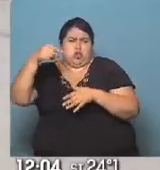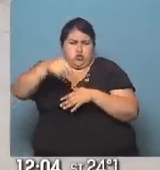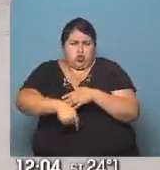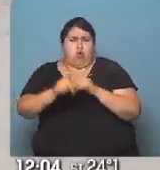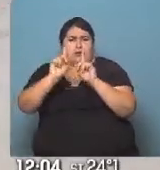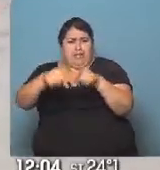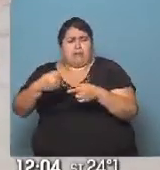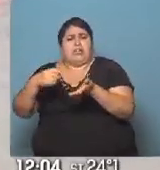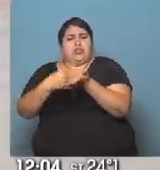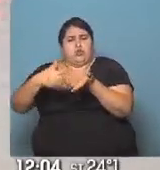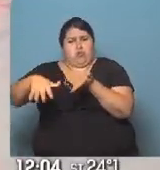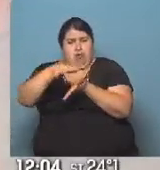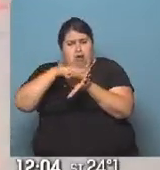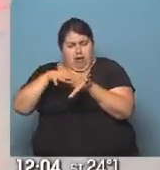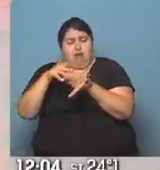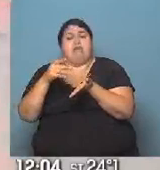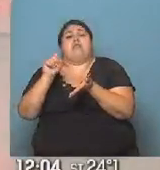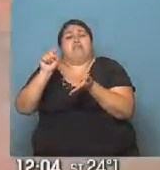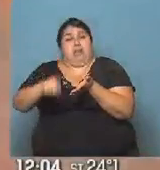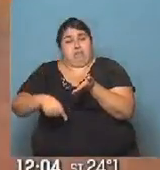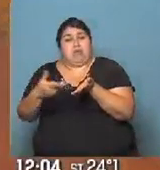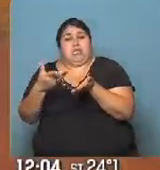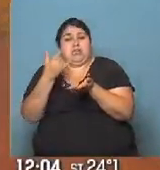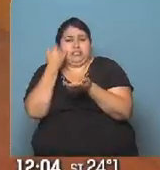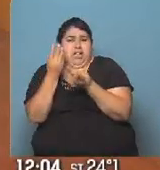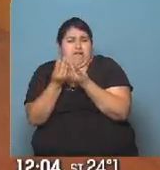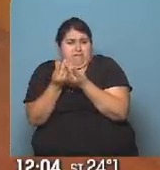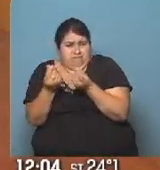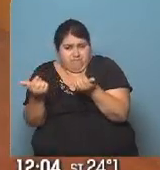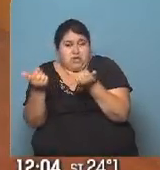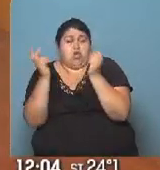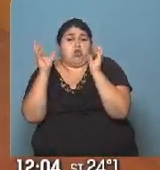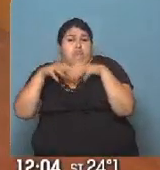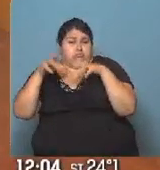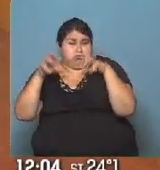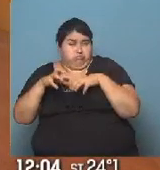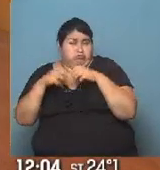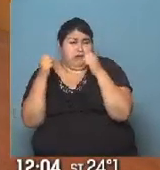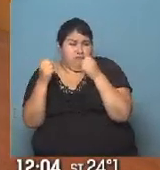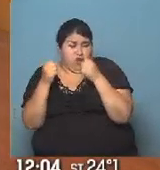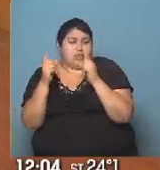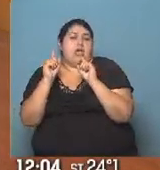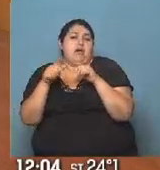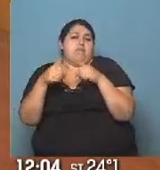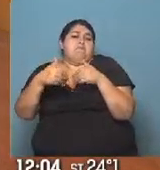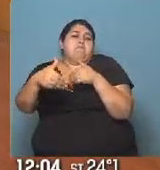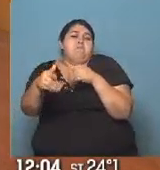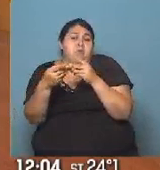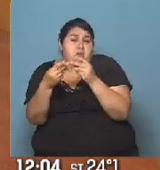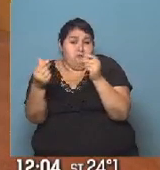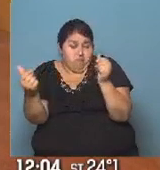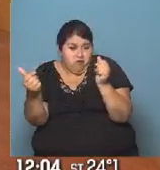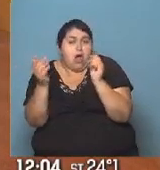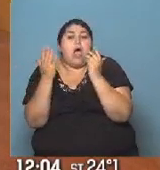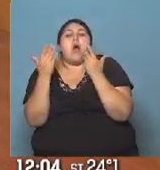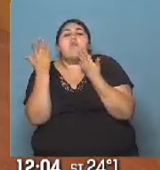también en la ciudad de Buenos Aires. Y si bien ha cesado el aviso de alerta por tormentas fuertes en la ciudad de Buenos Aires, ya no se van a registrar lluvias fuertes, sí